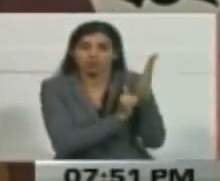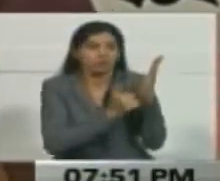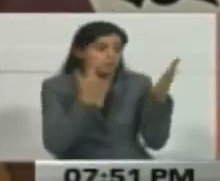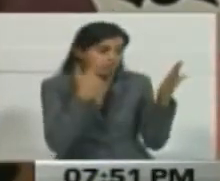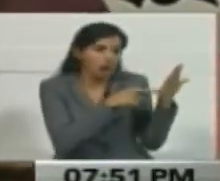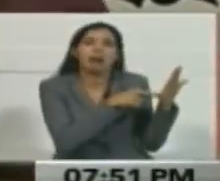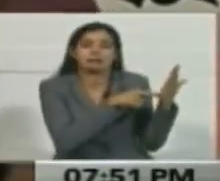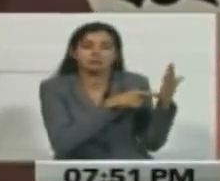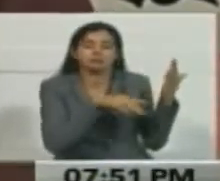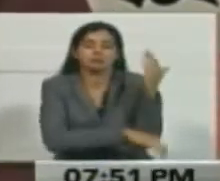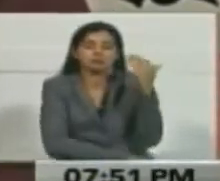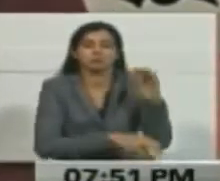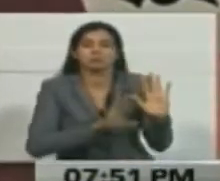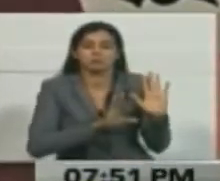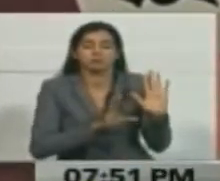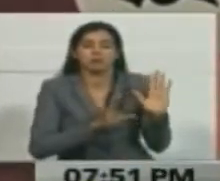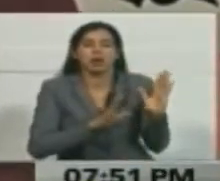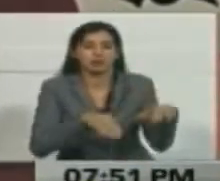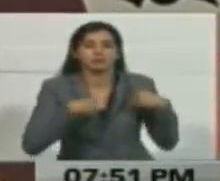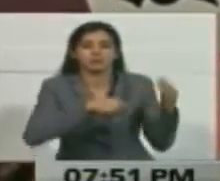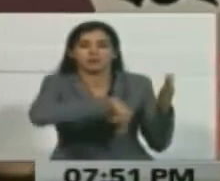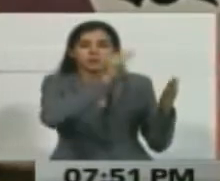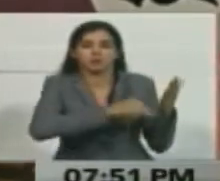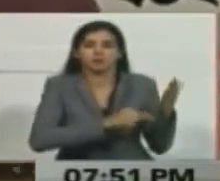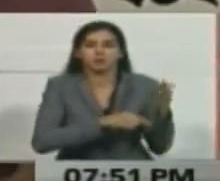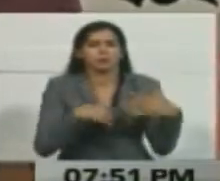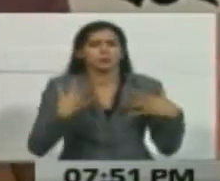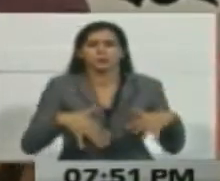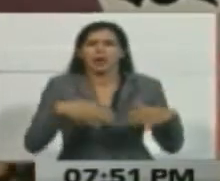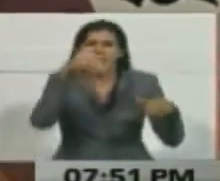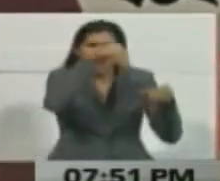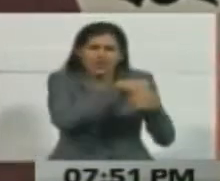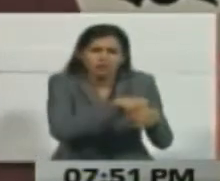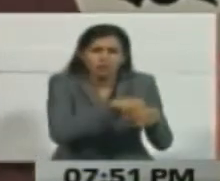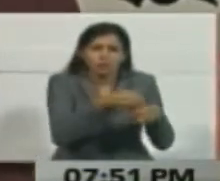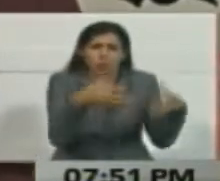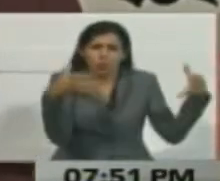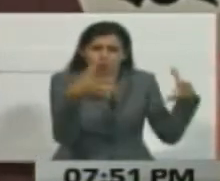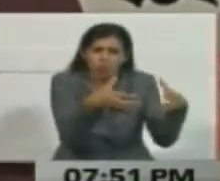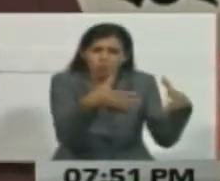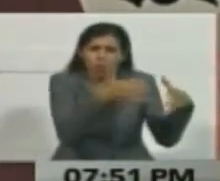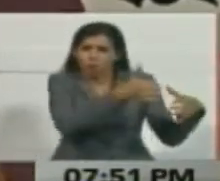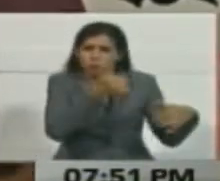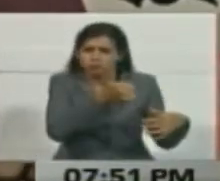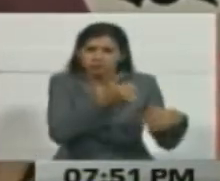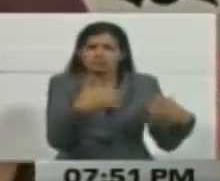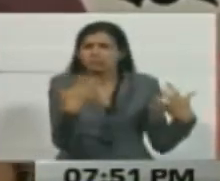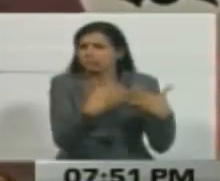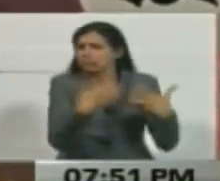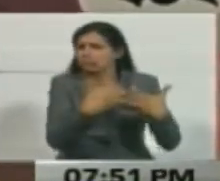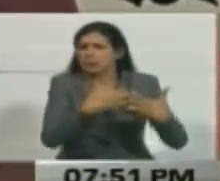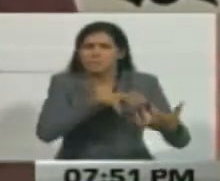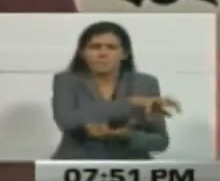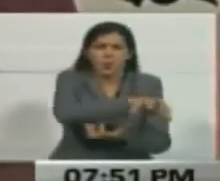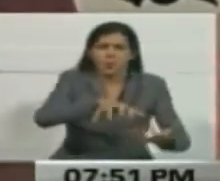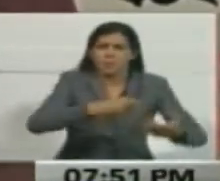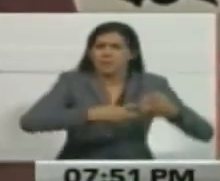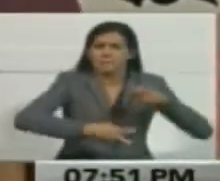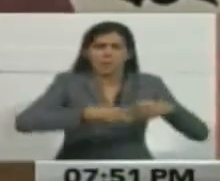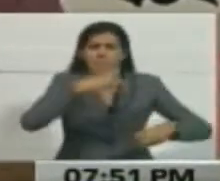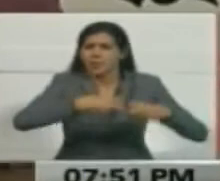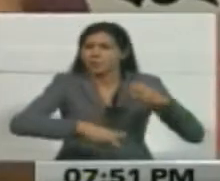la golpiza que tienen dentro, es tal la pelea de perros que tienen dentro, es tal el nivel